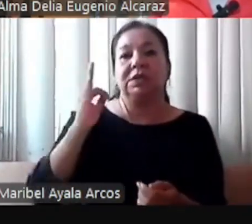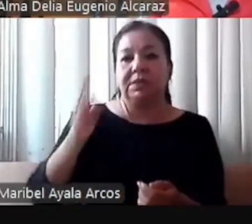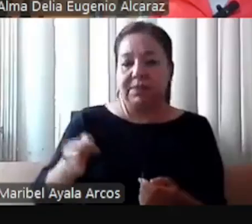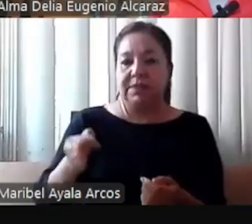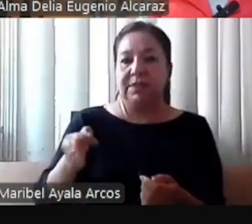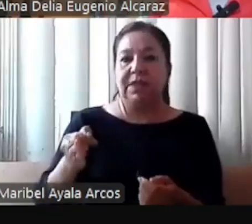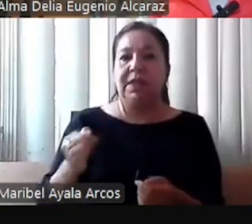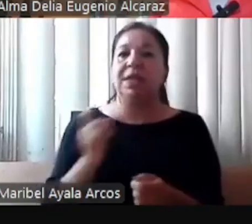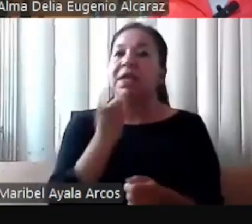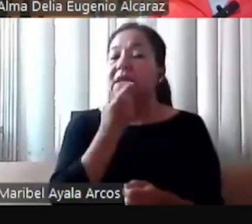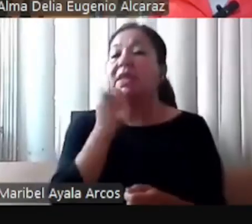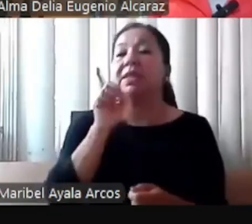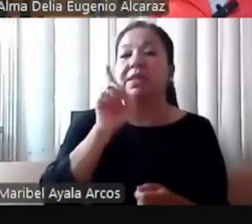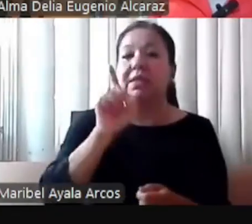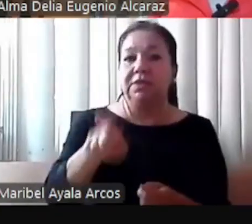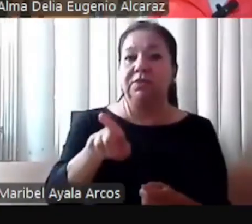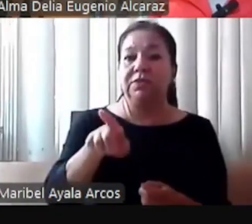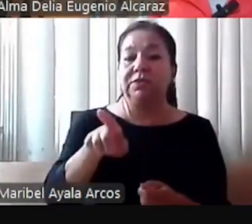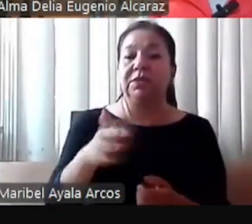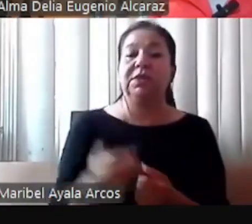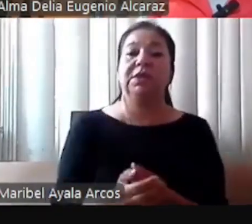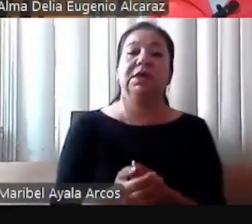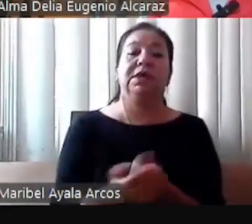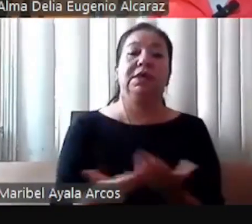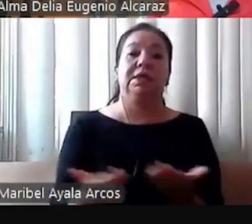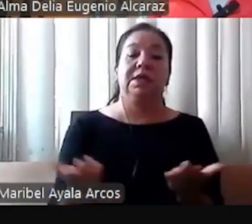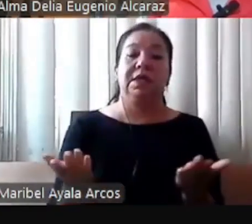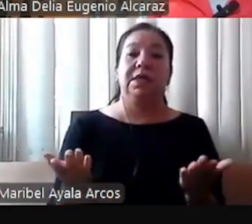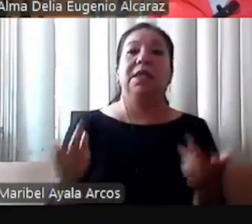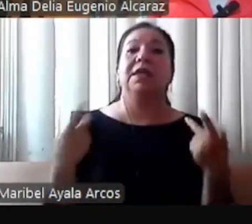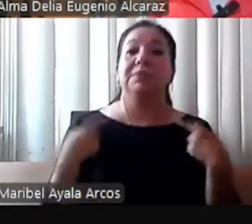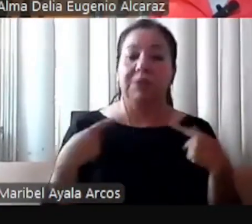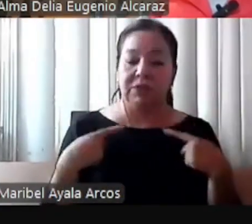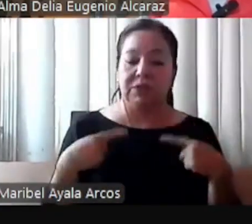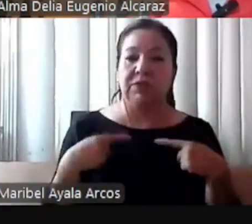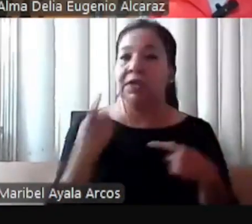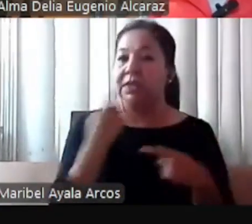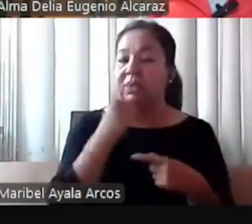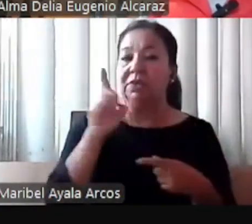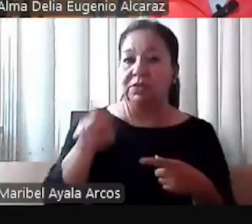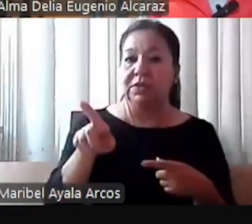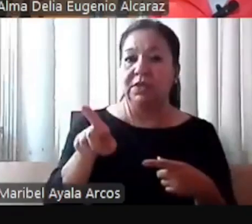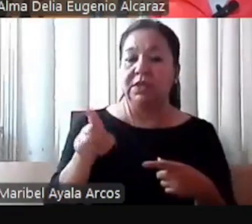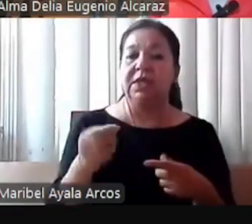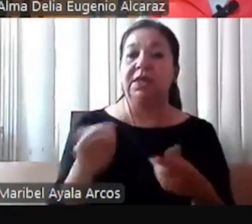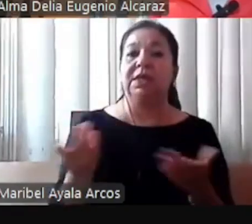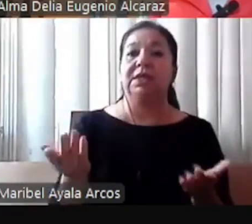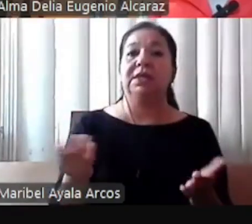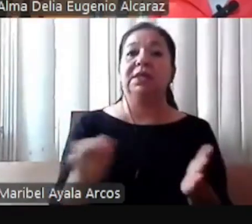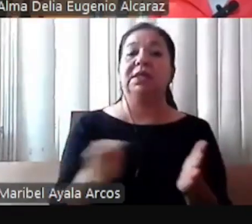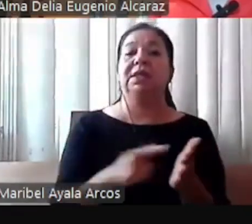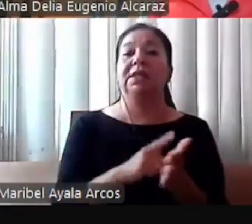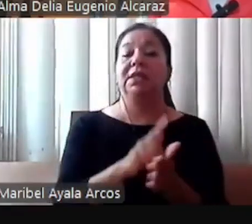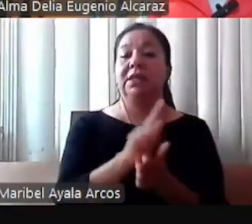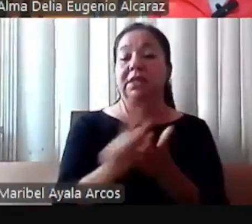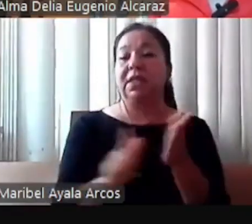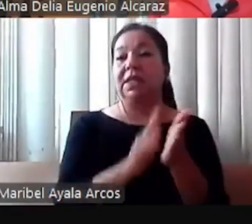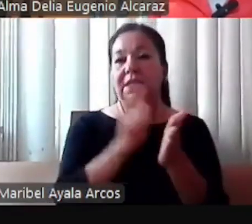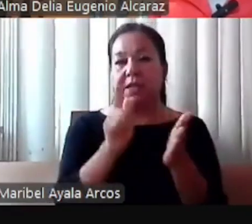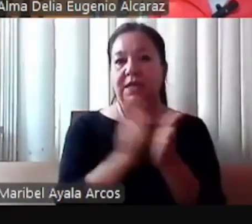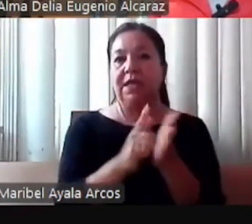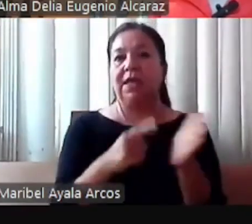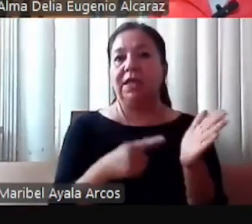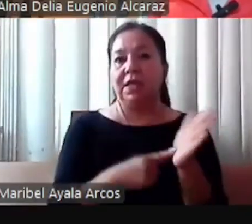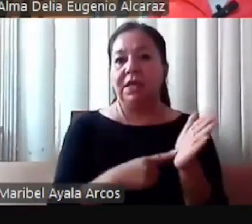acreditación de este elemento es necesario que quienes sean denunciados, además de tener cierta calidad, hayan realizado directamente o indicando a terceros